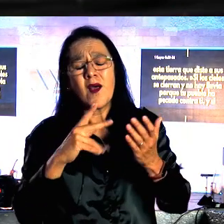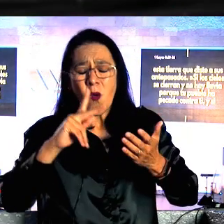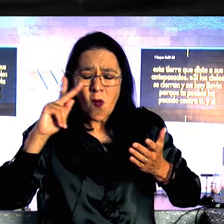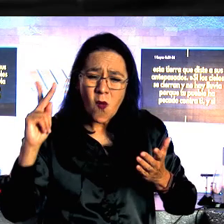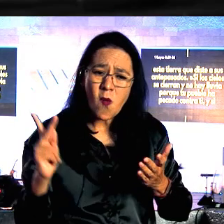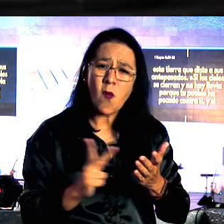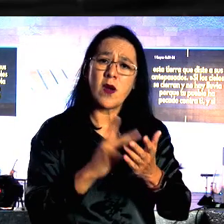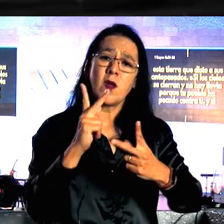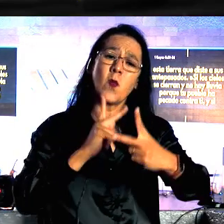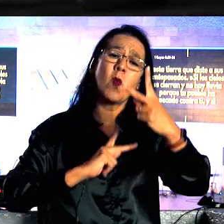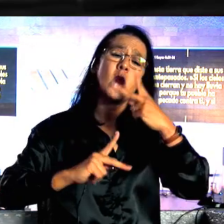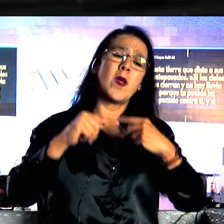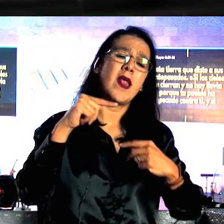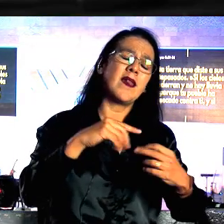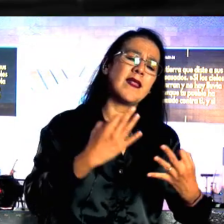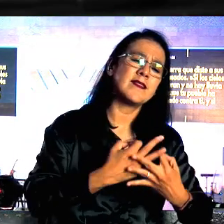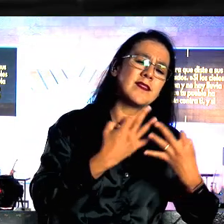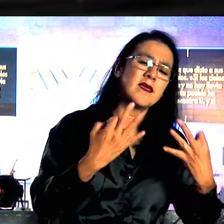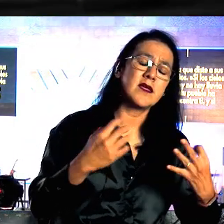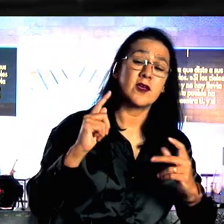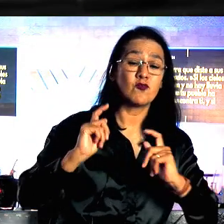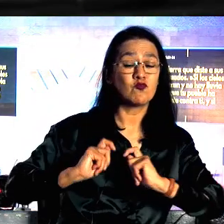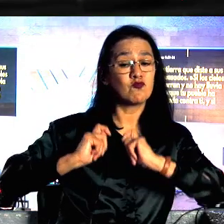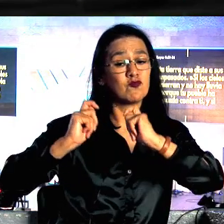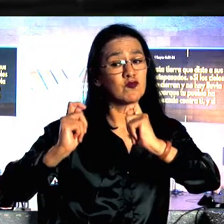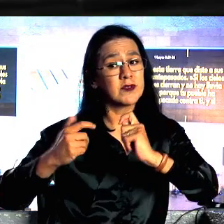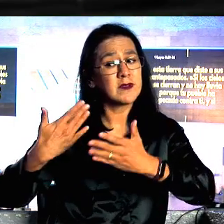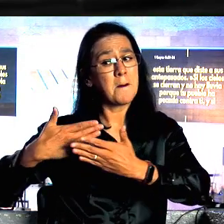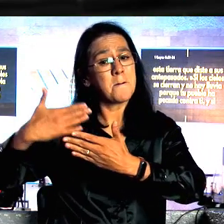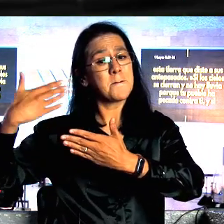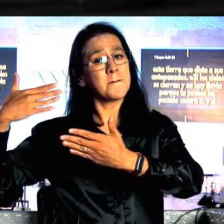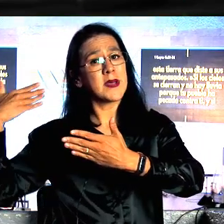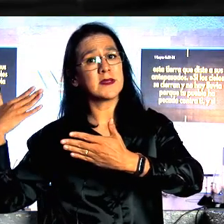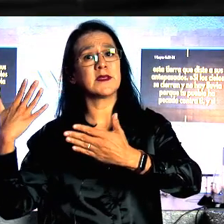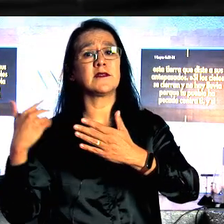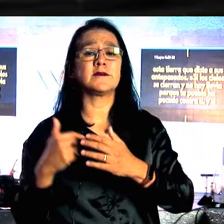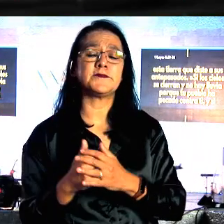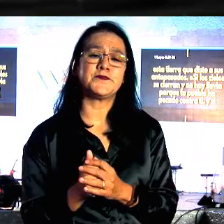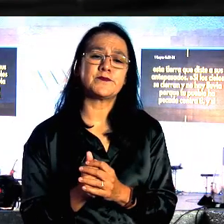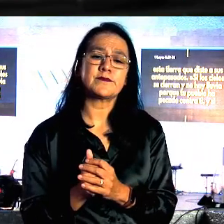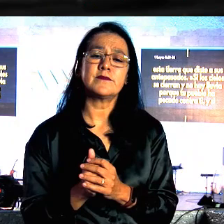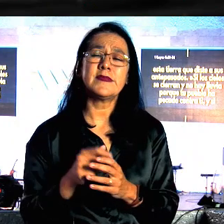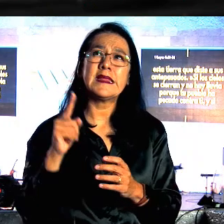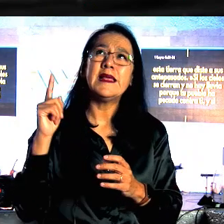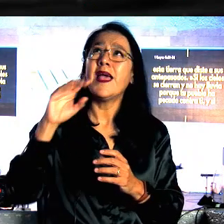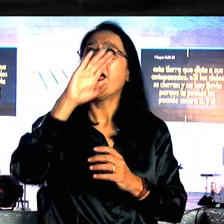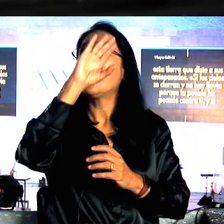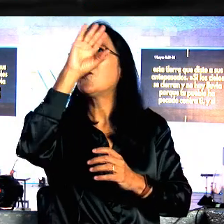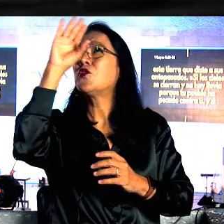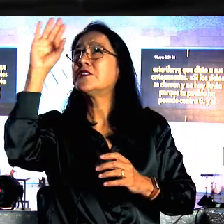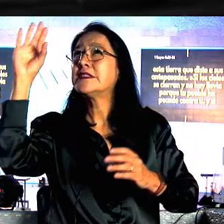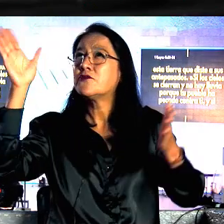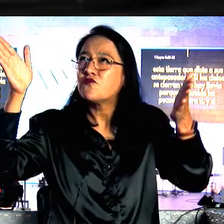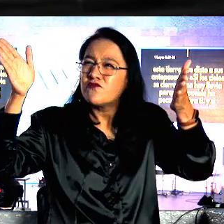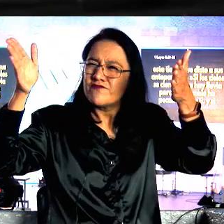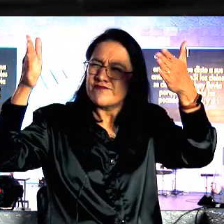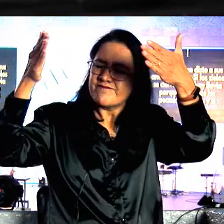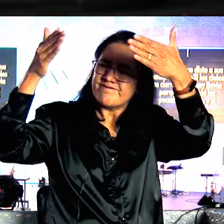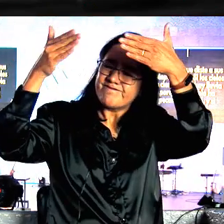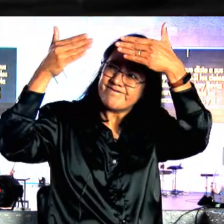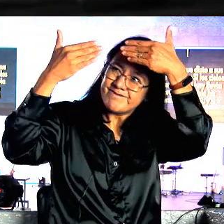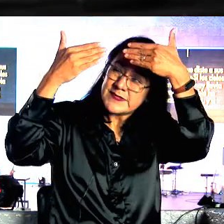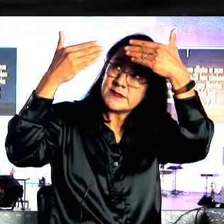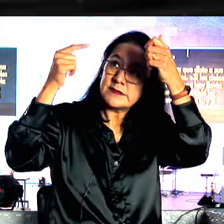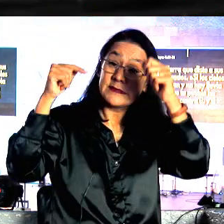que diste a tus antepasados a sus antepasados si los cielos se cierran y esto es